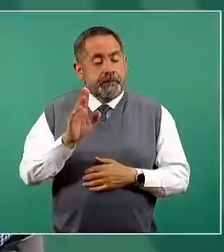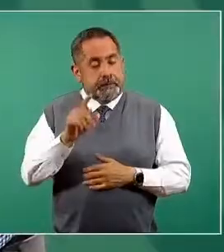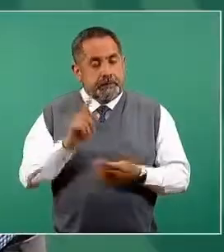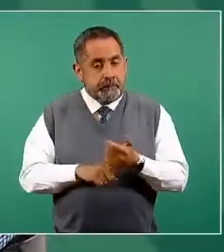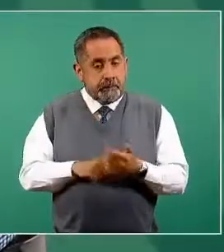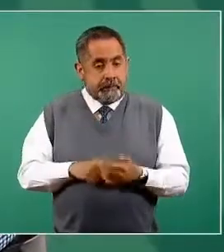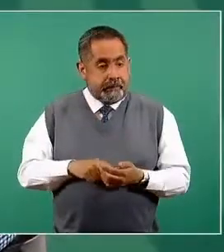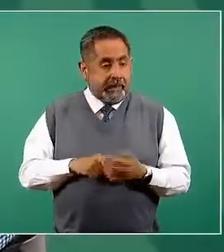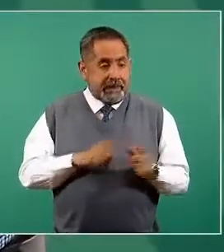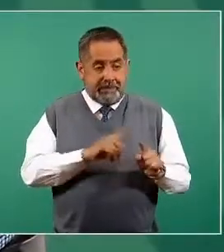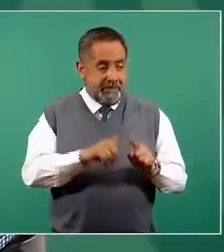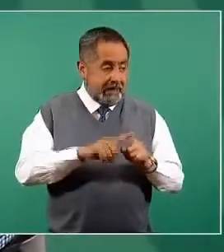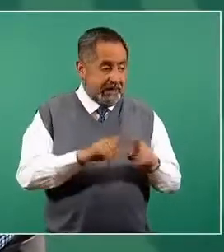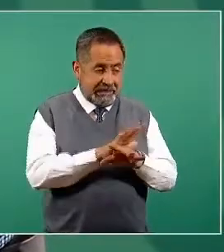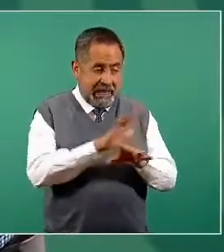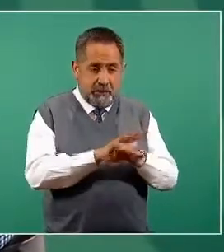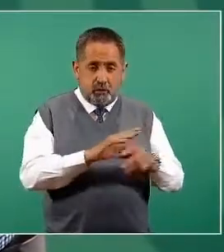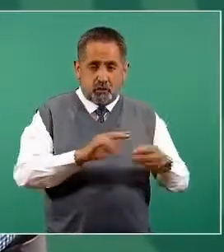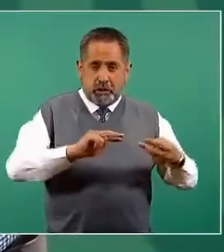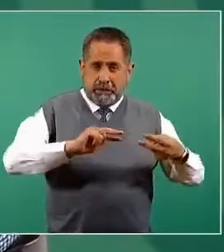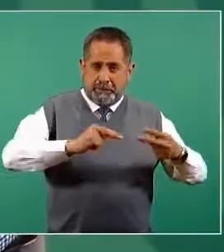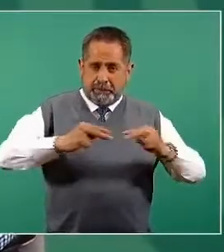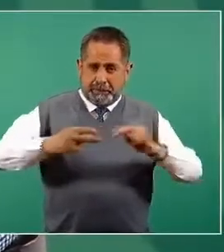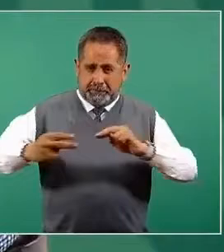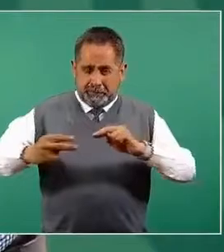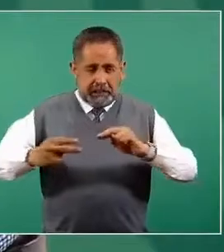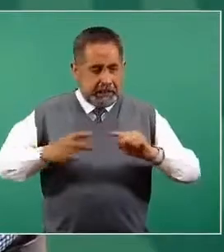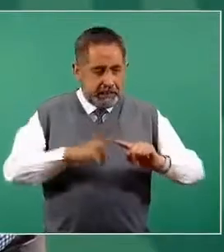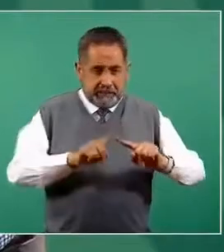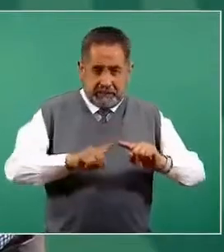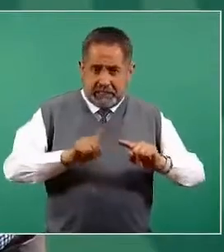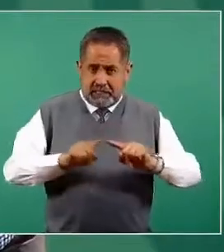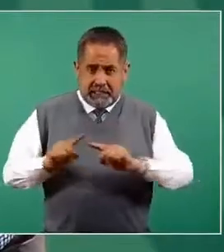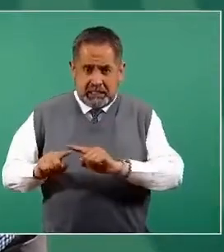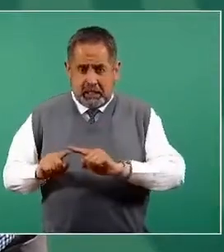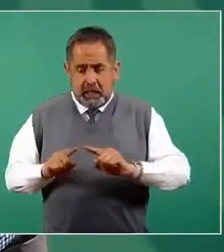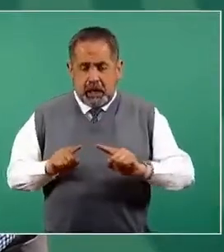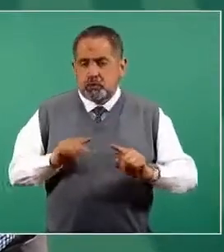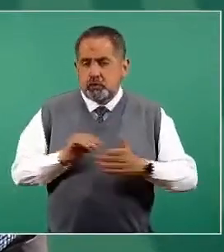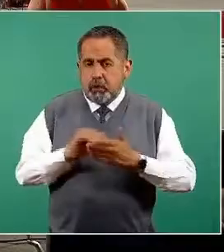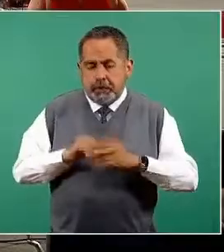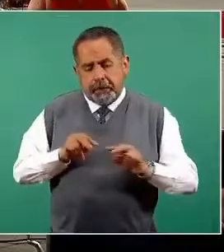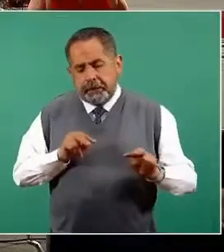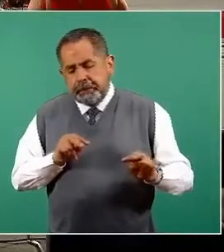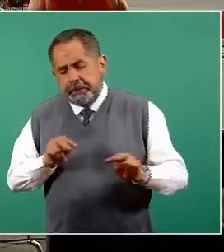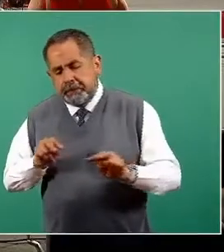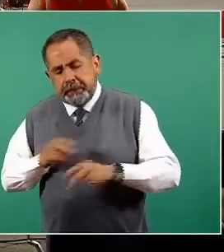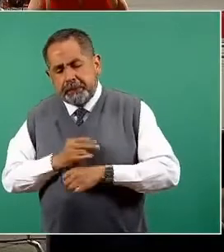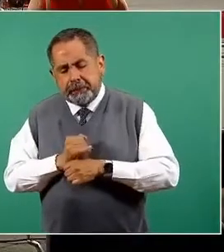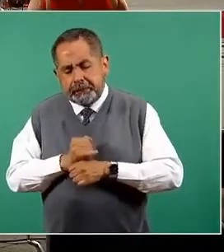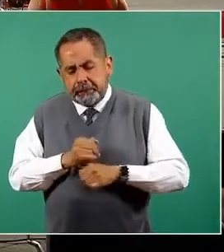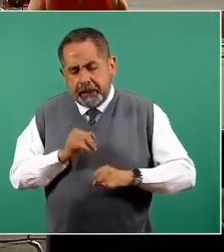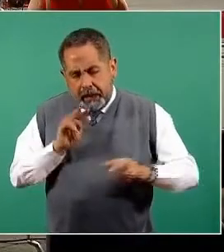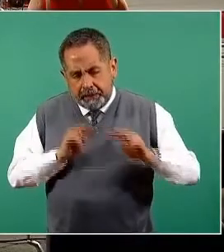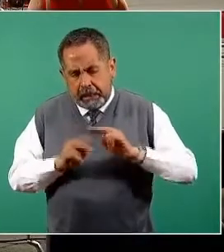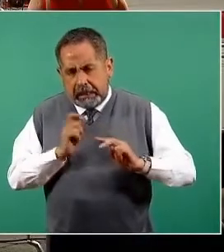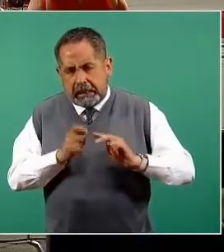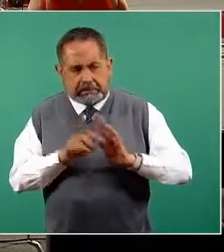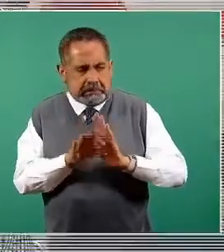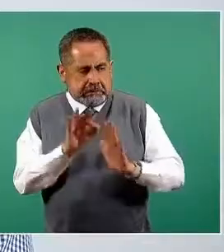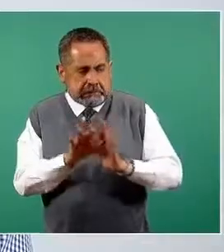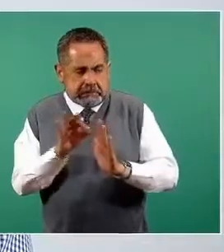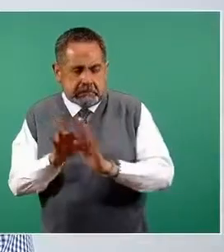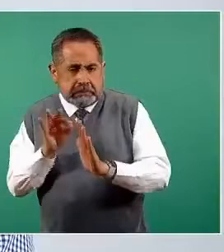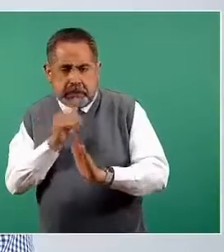sino que este conjunto de mutaciones que se ha identificado en México, pues se mantiene un seguimiento sobre las mismas. Obviamente no se ha